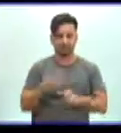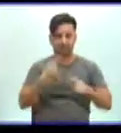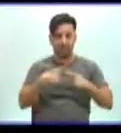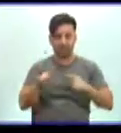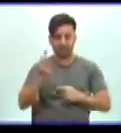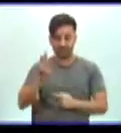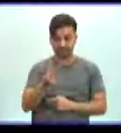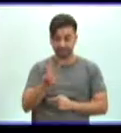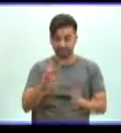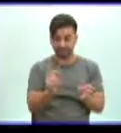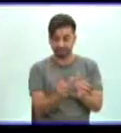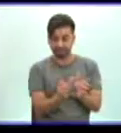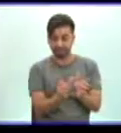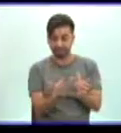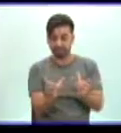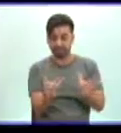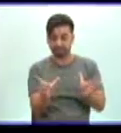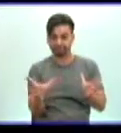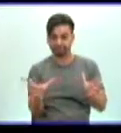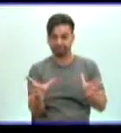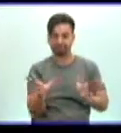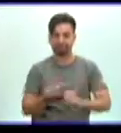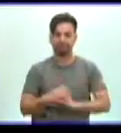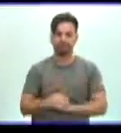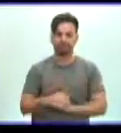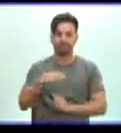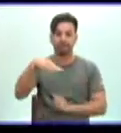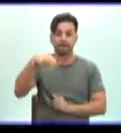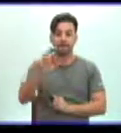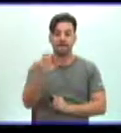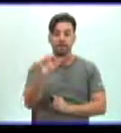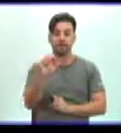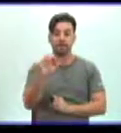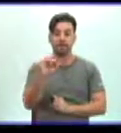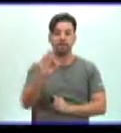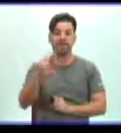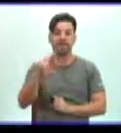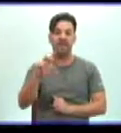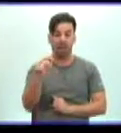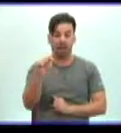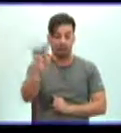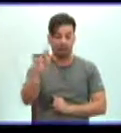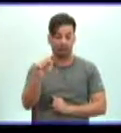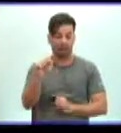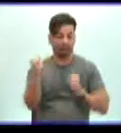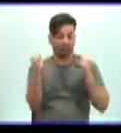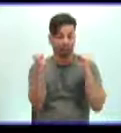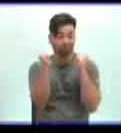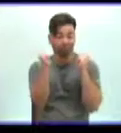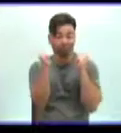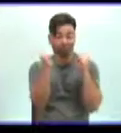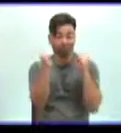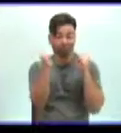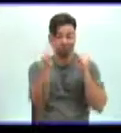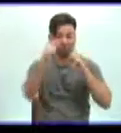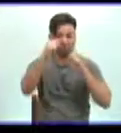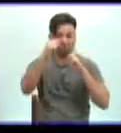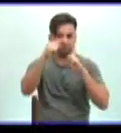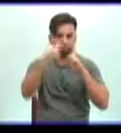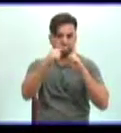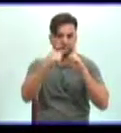de la Tierra. La mesosfera es la capa más fría de la atmósfera, pudiendo llegar a los 90 grados bajo